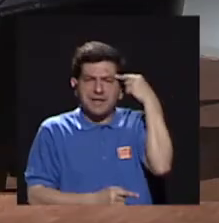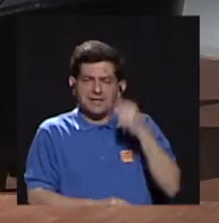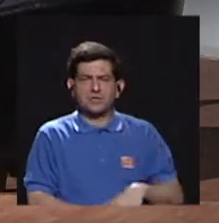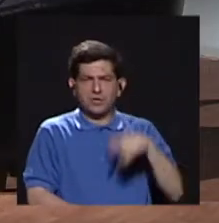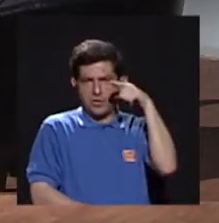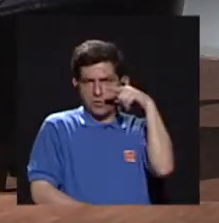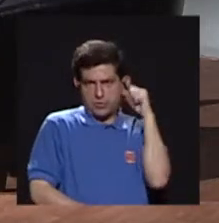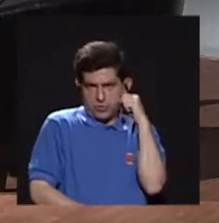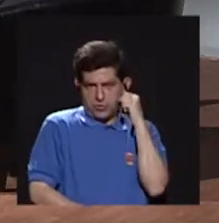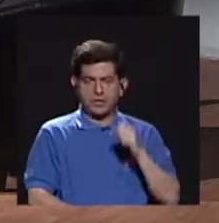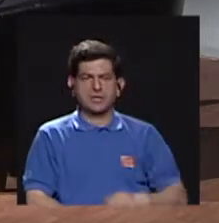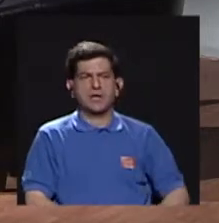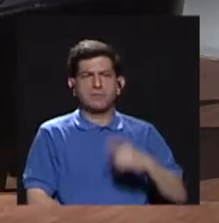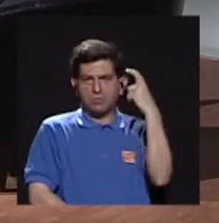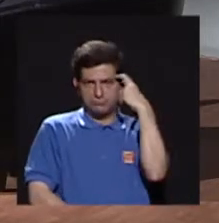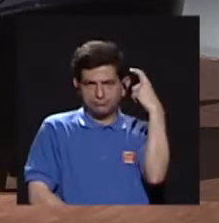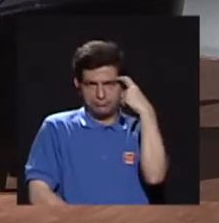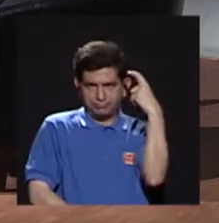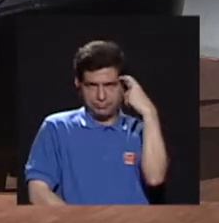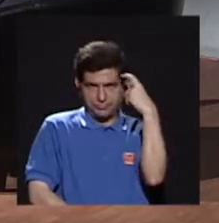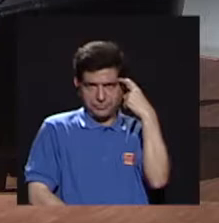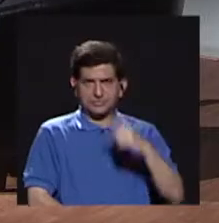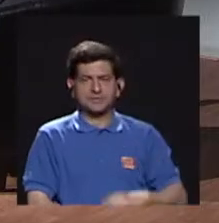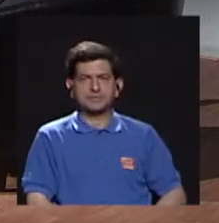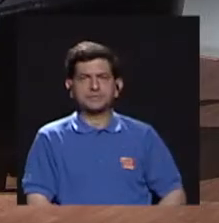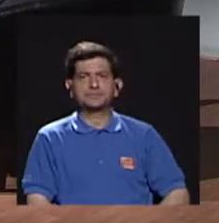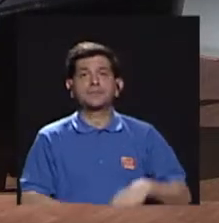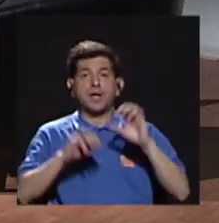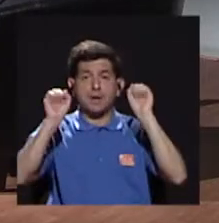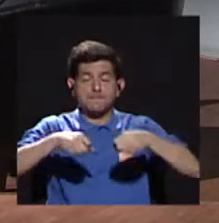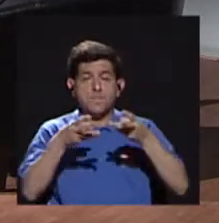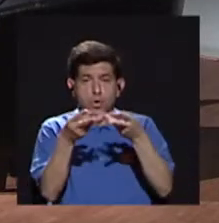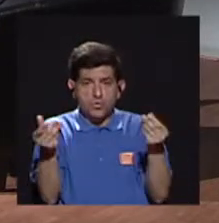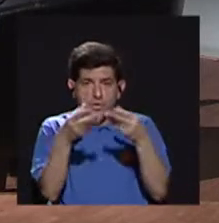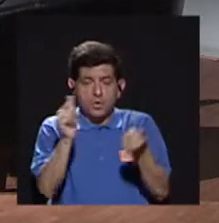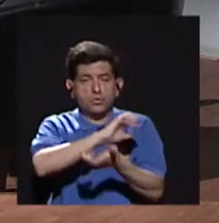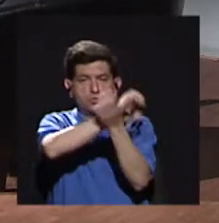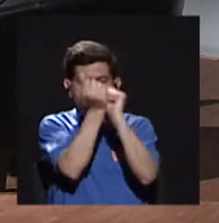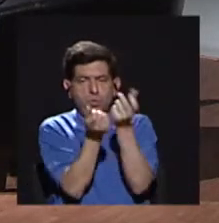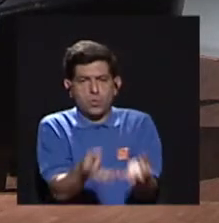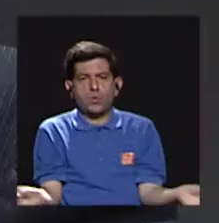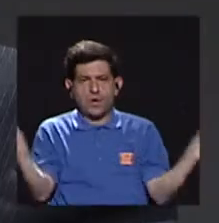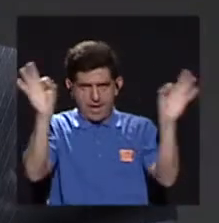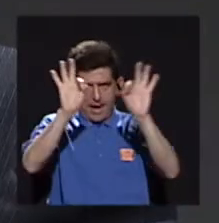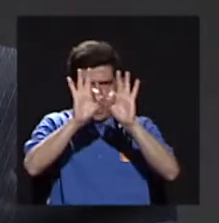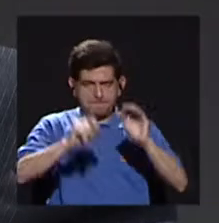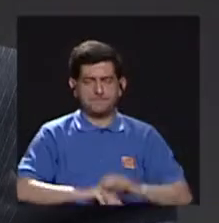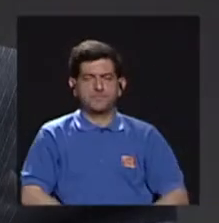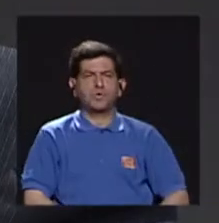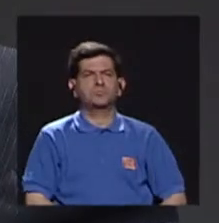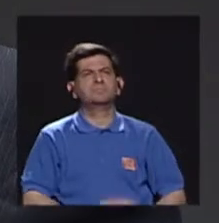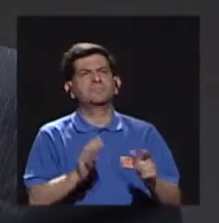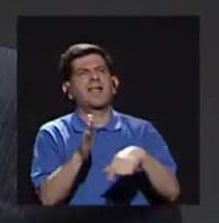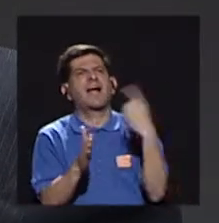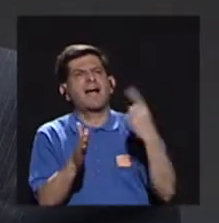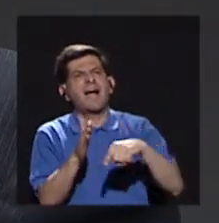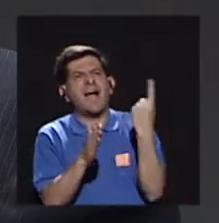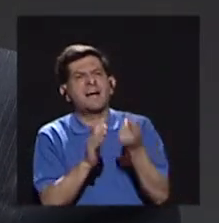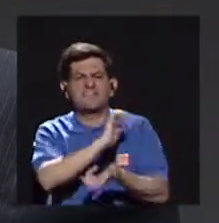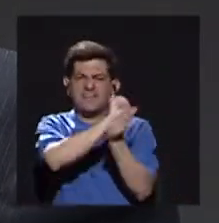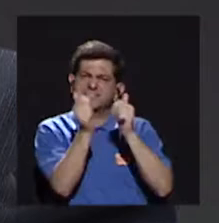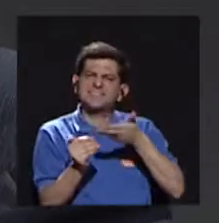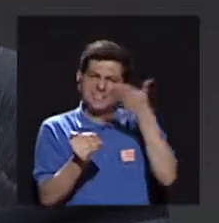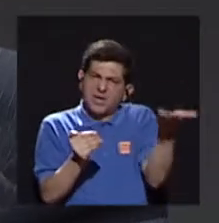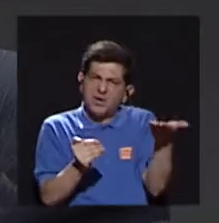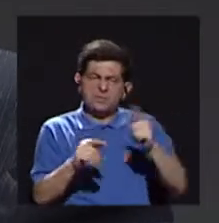solís para producir un cambio sustantivo porque a veces se cambian las